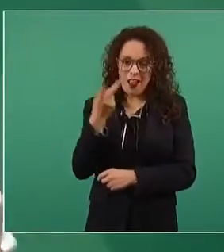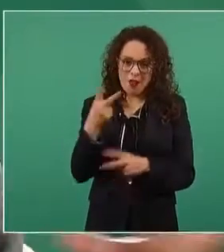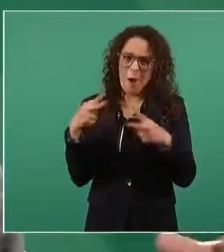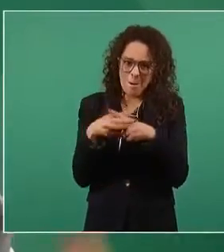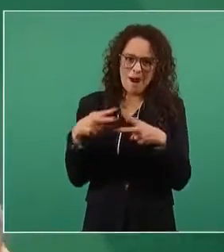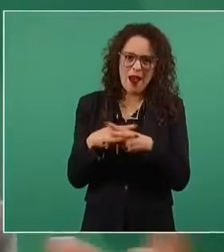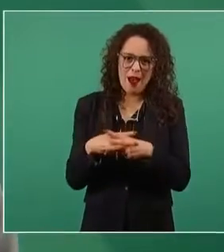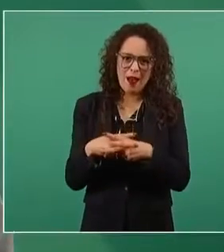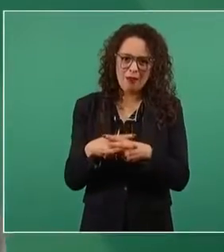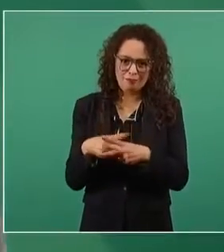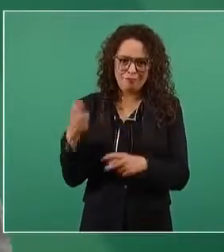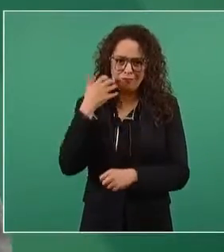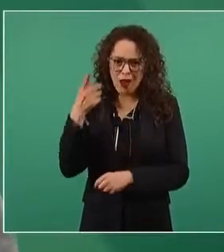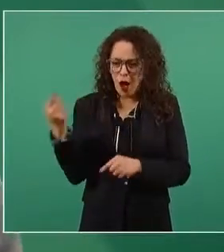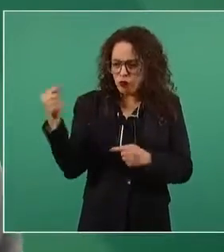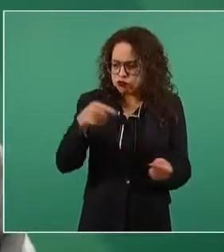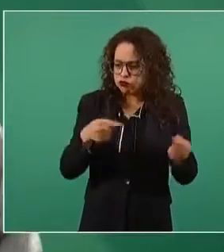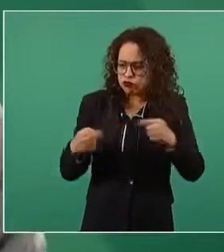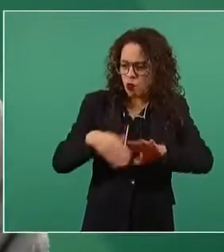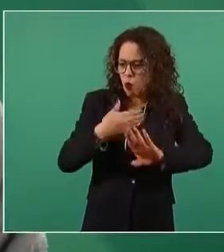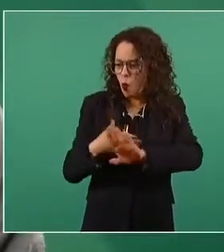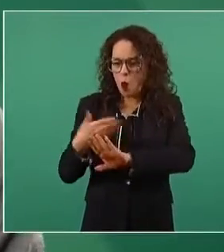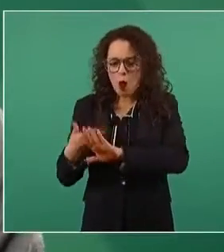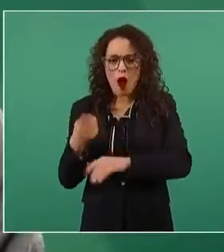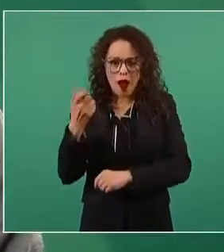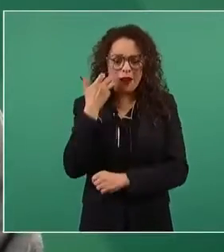Ellos quisieran eso,